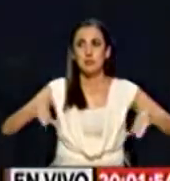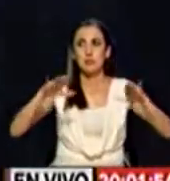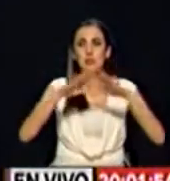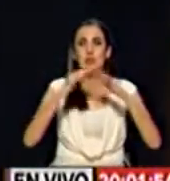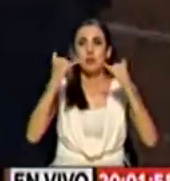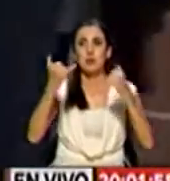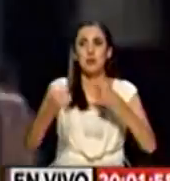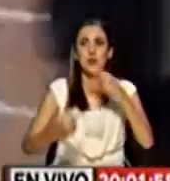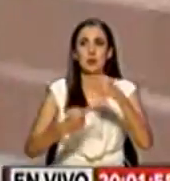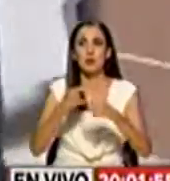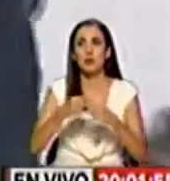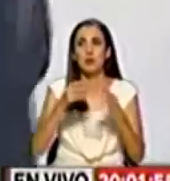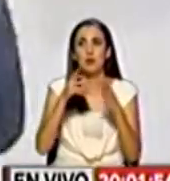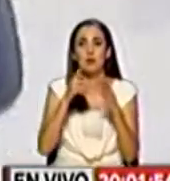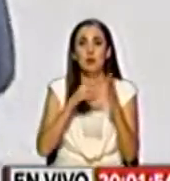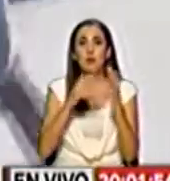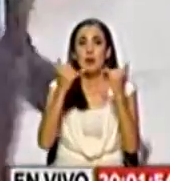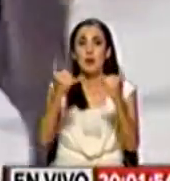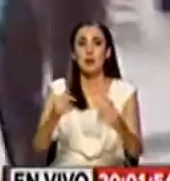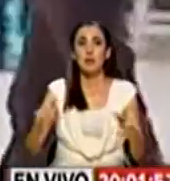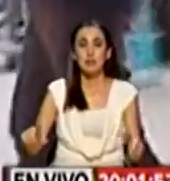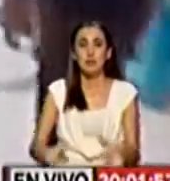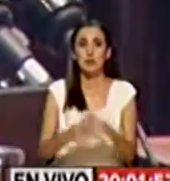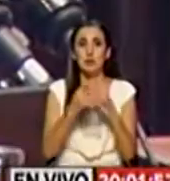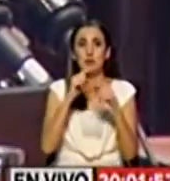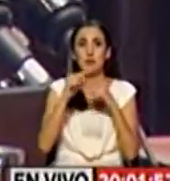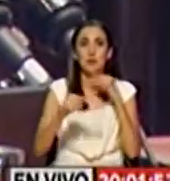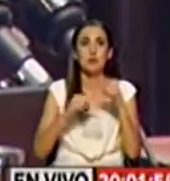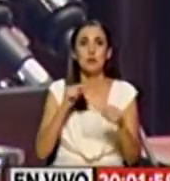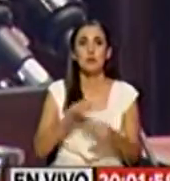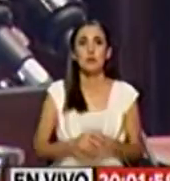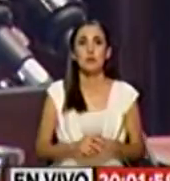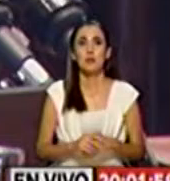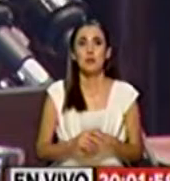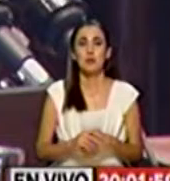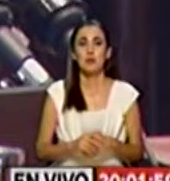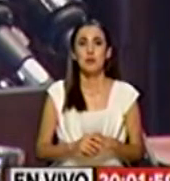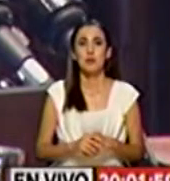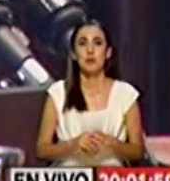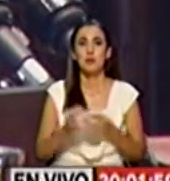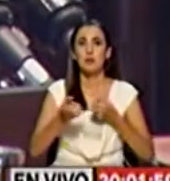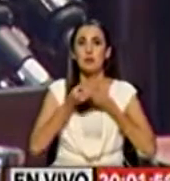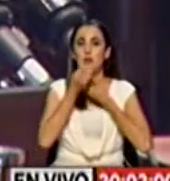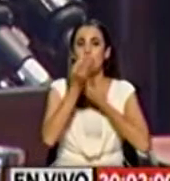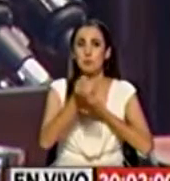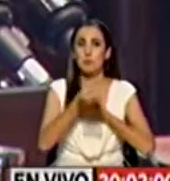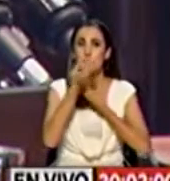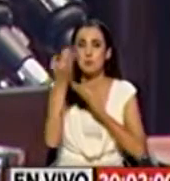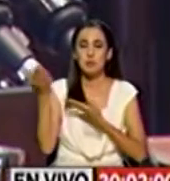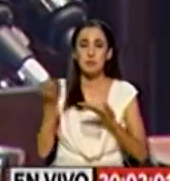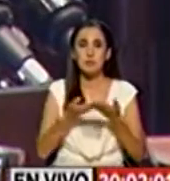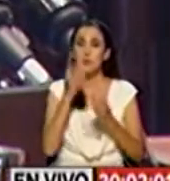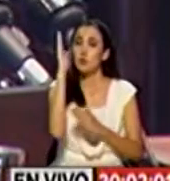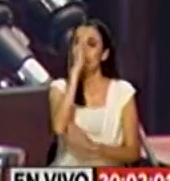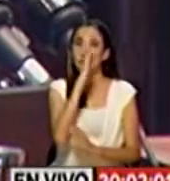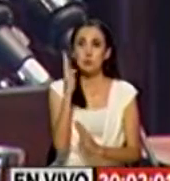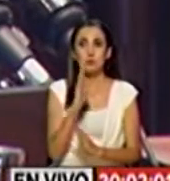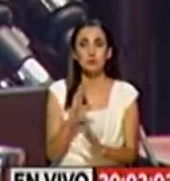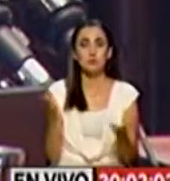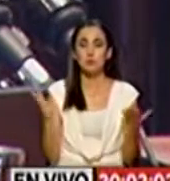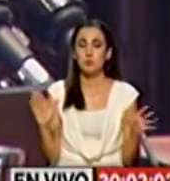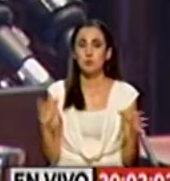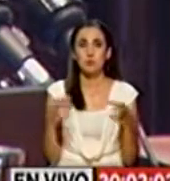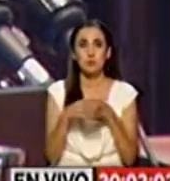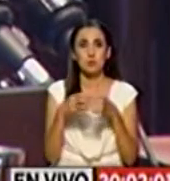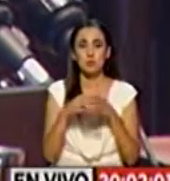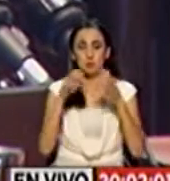generadas por el sistema. Aquí una primera conclusión. Estos reportes no fueron nunca notificados ni a la Fiscalía